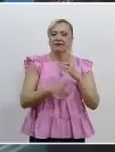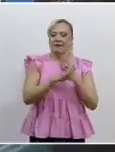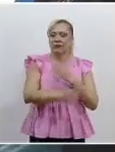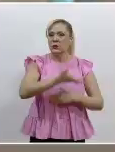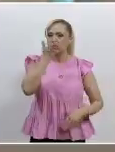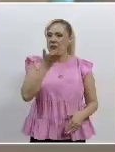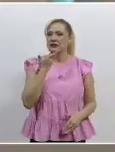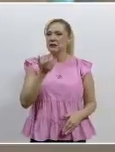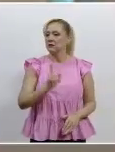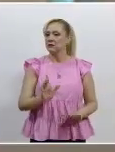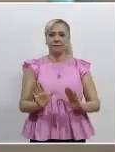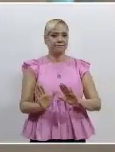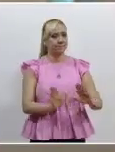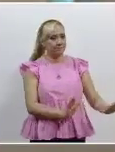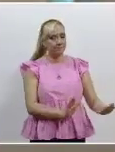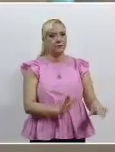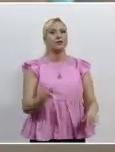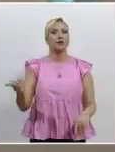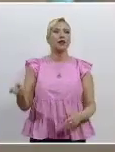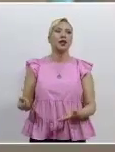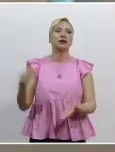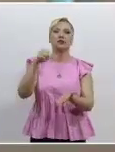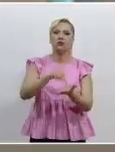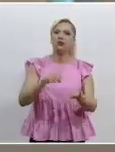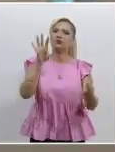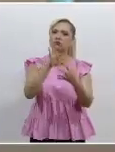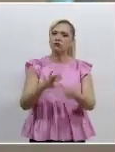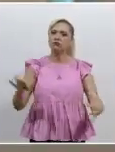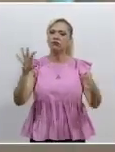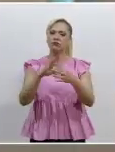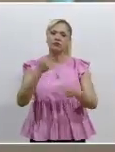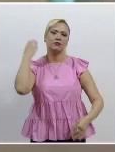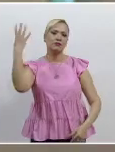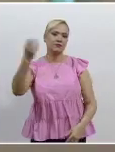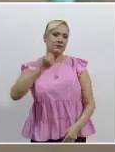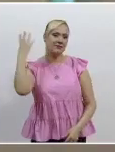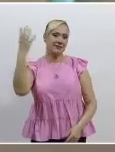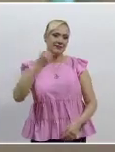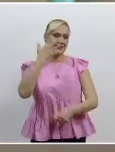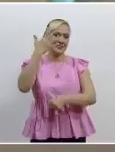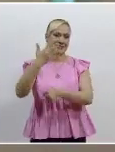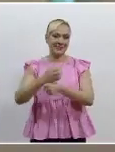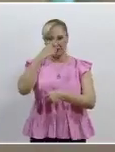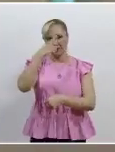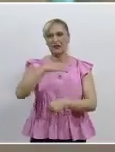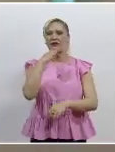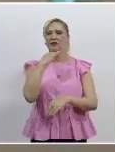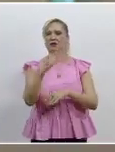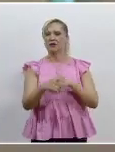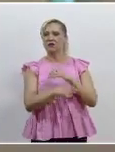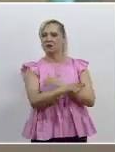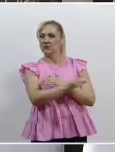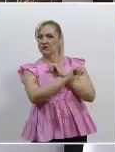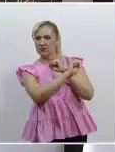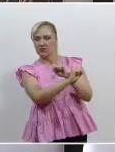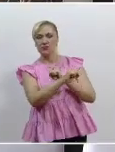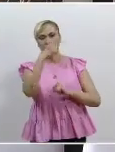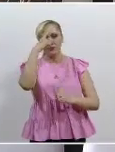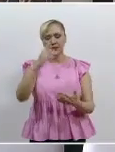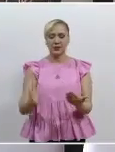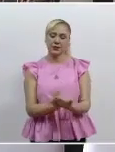malas prácticas. Al participar como oradora principal en la 5ª edición de la conferencia Anticorrupción del Latin Lawyer and Global